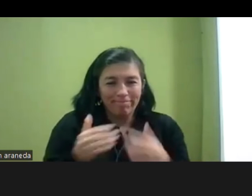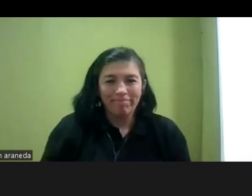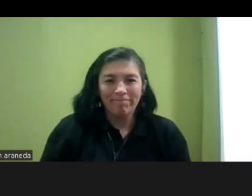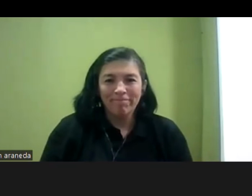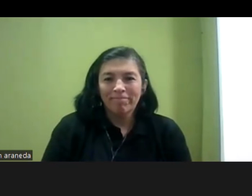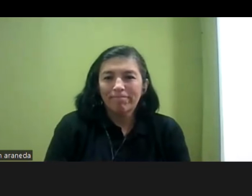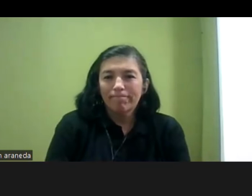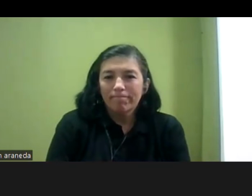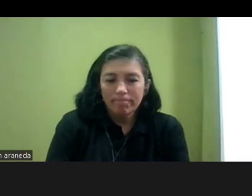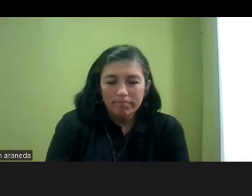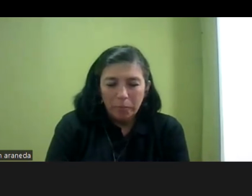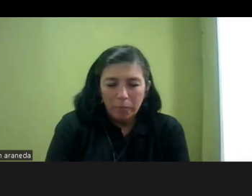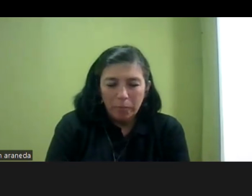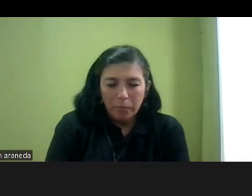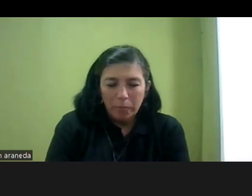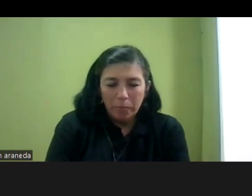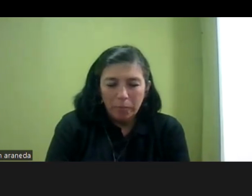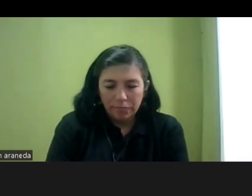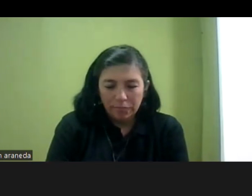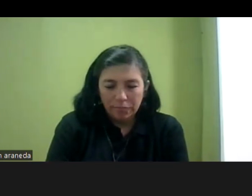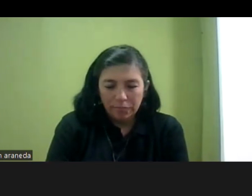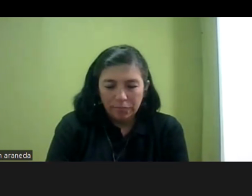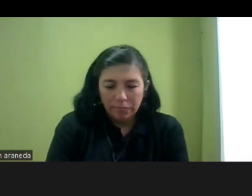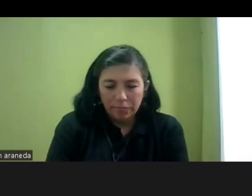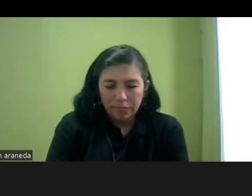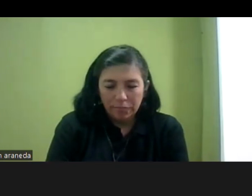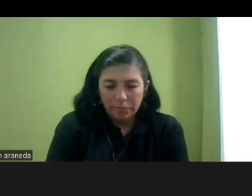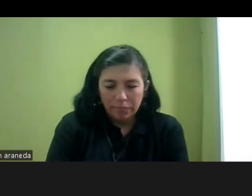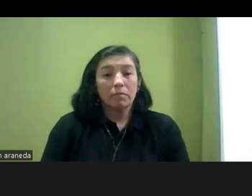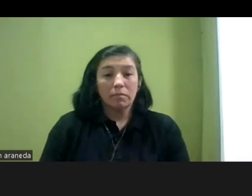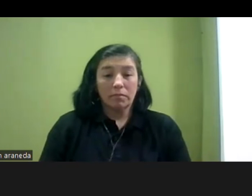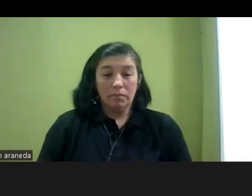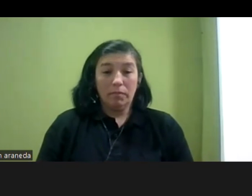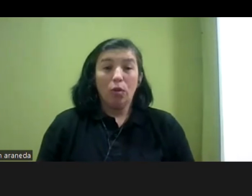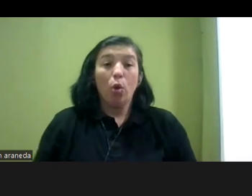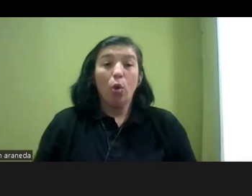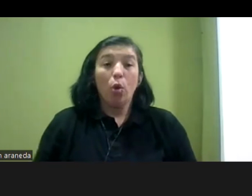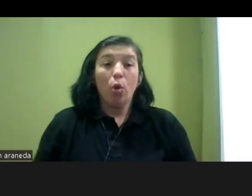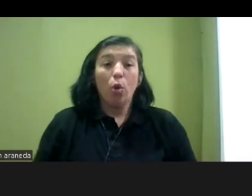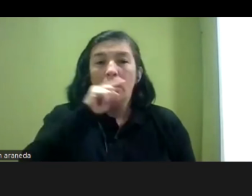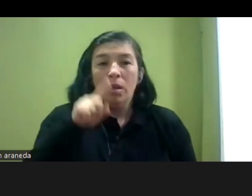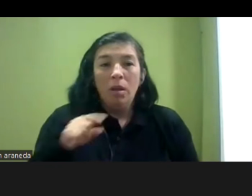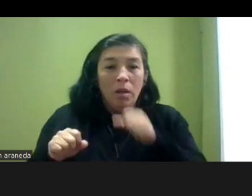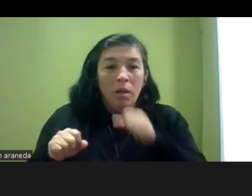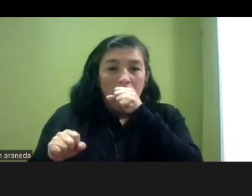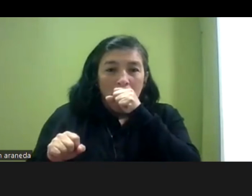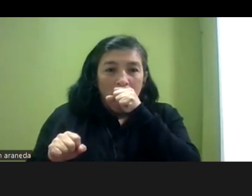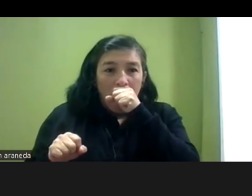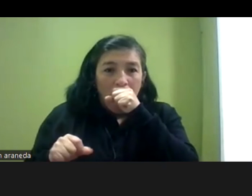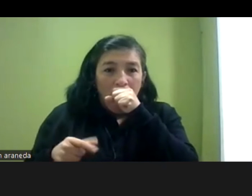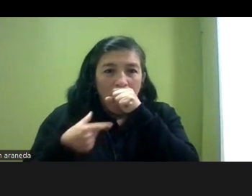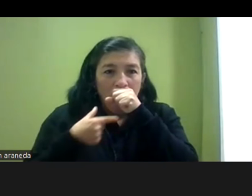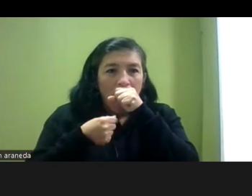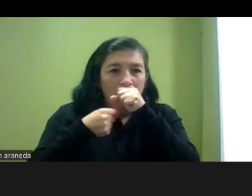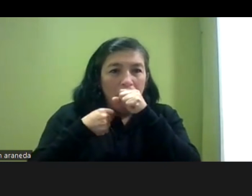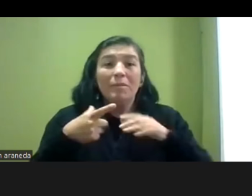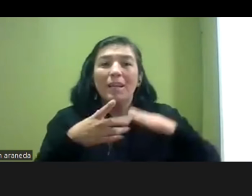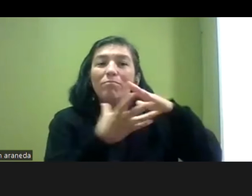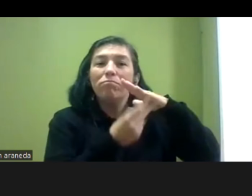útil. Bueno, antes de leer la segunda pregunta, la otra pregunta, quiero comentar que esta charla está siendo